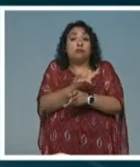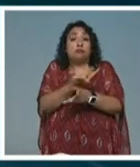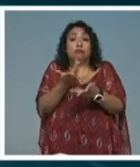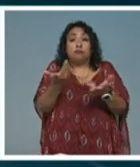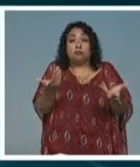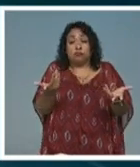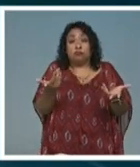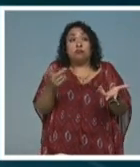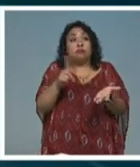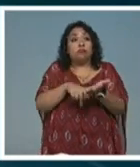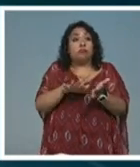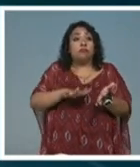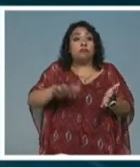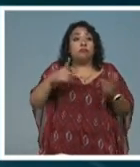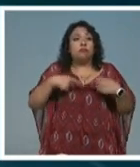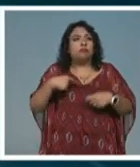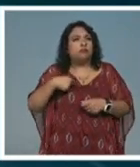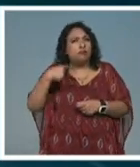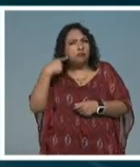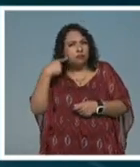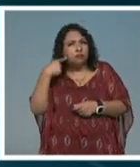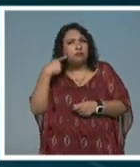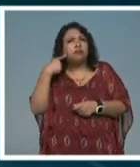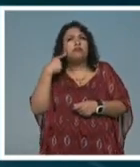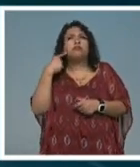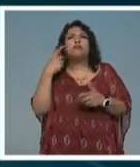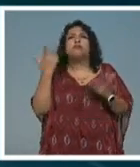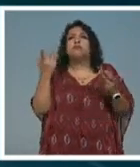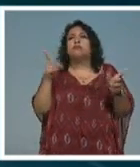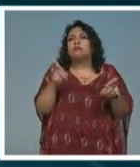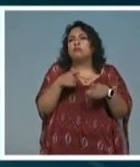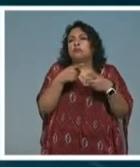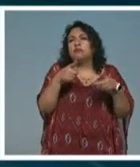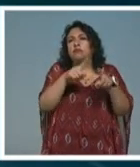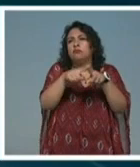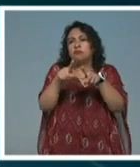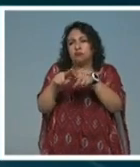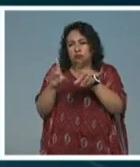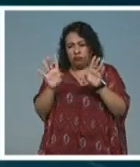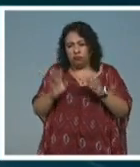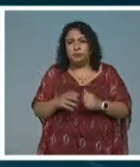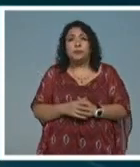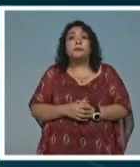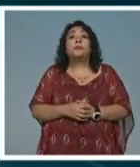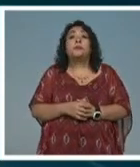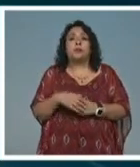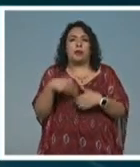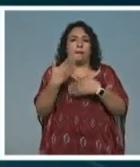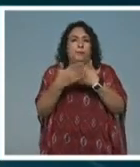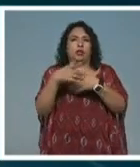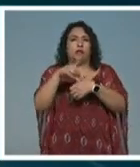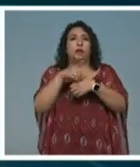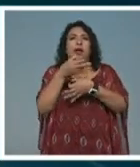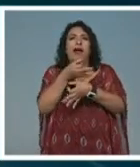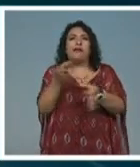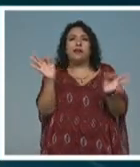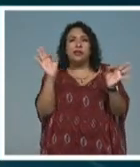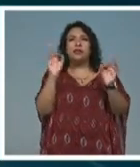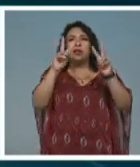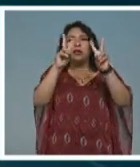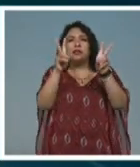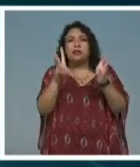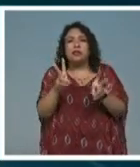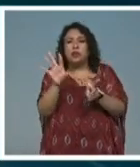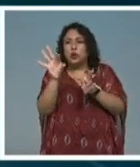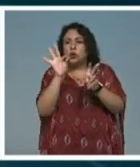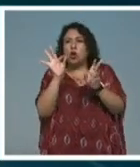que tiene en el público cuando escuchas cierta melodía, ¿no? En los próximos días se darán a conocer los títulos